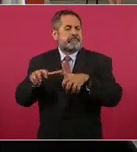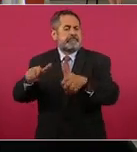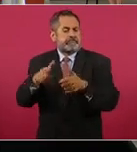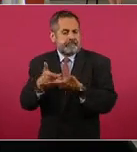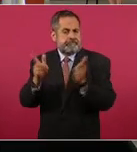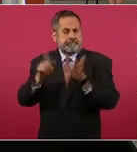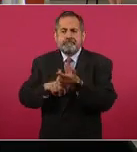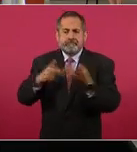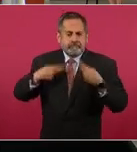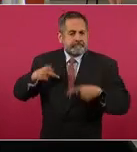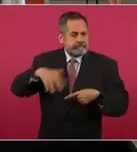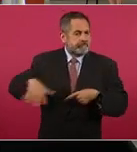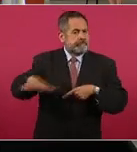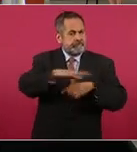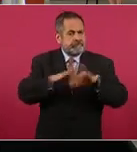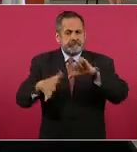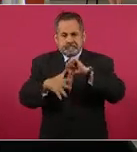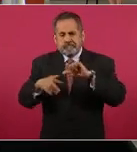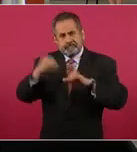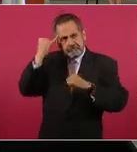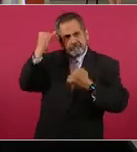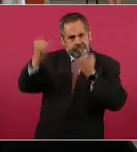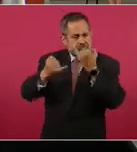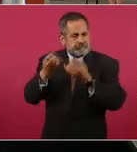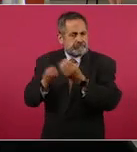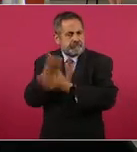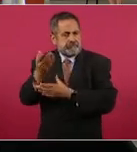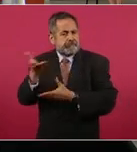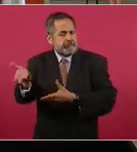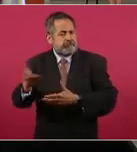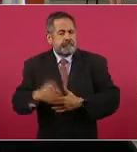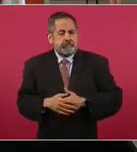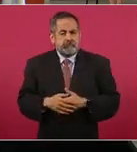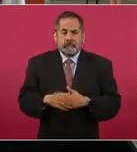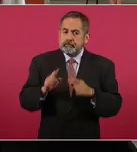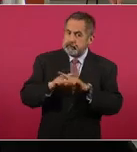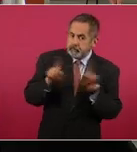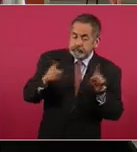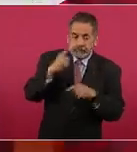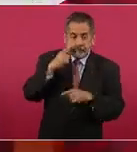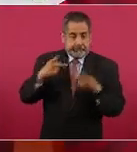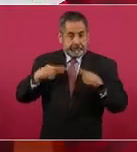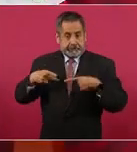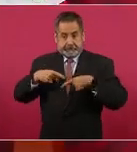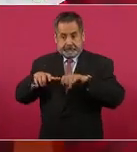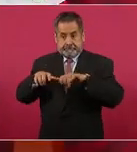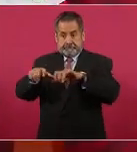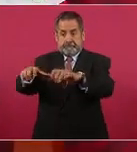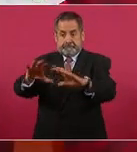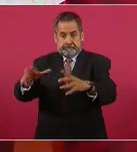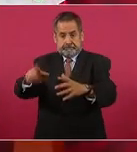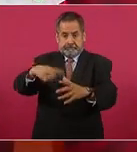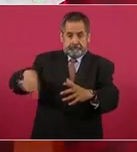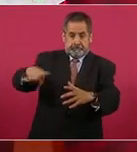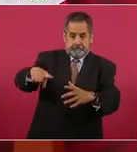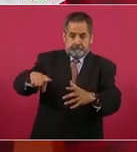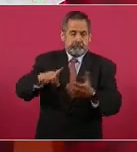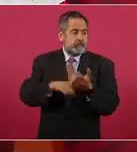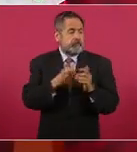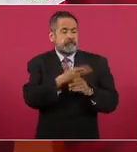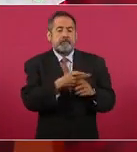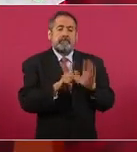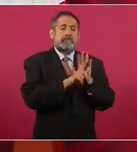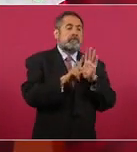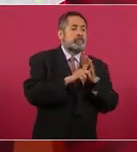del pueblo latinoamericano, ¿no? Pero una cosa son los pueblos y otra cosa son los populismos.